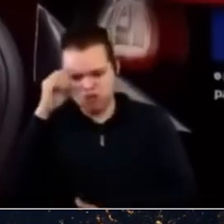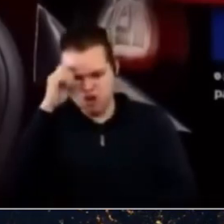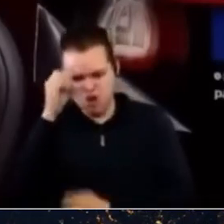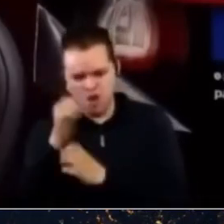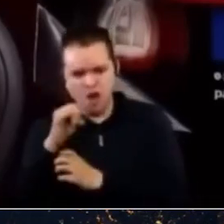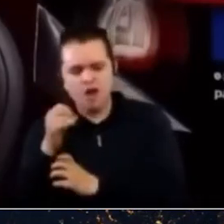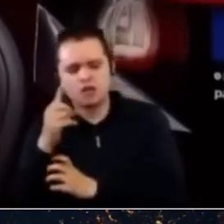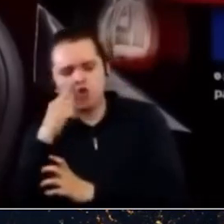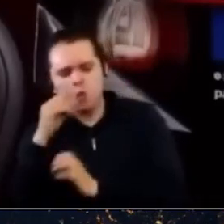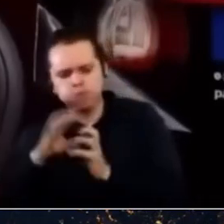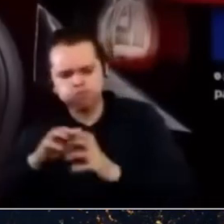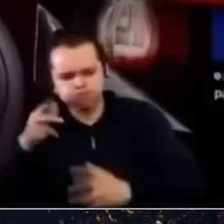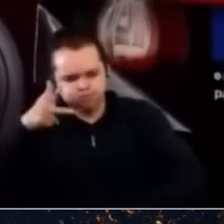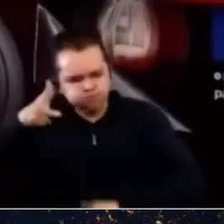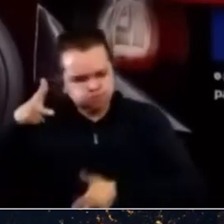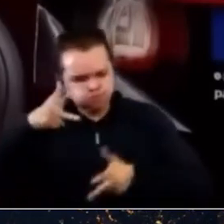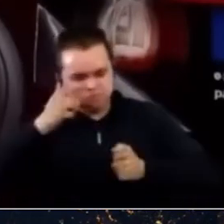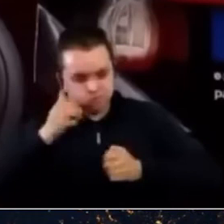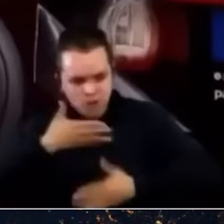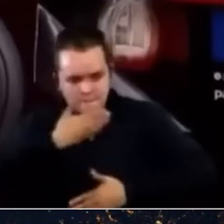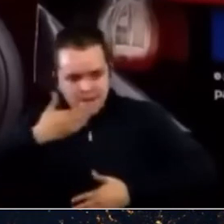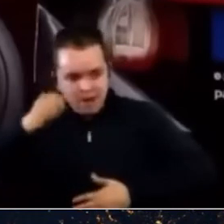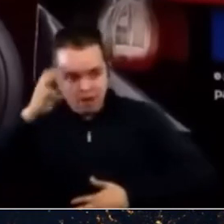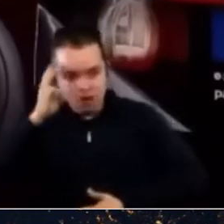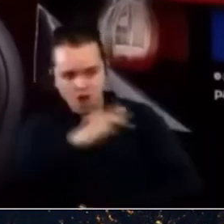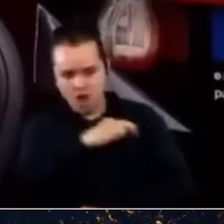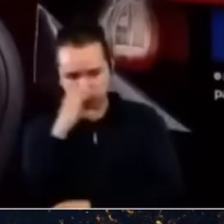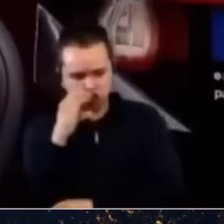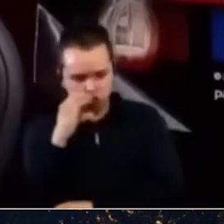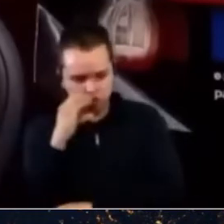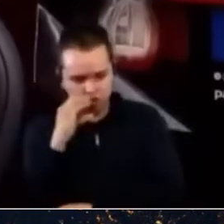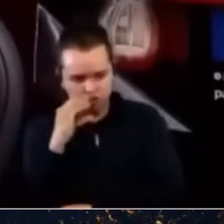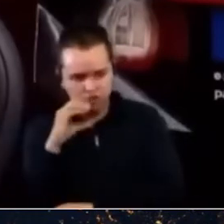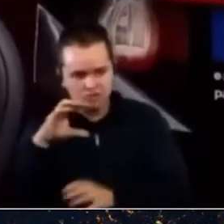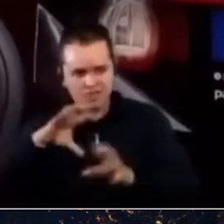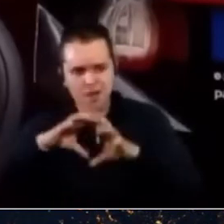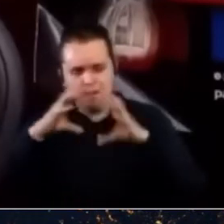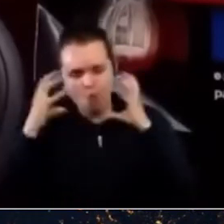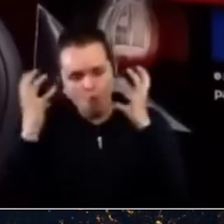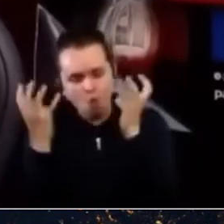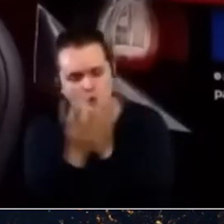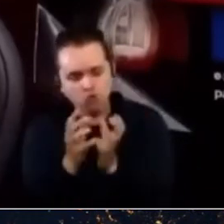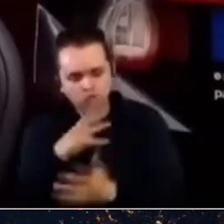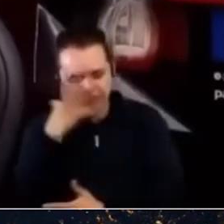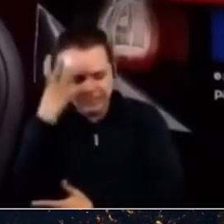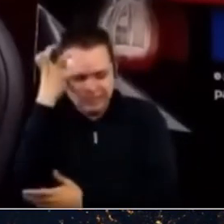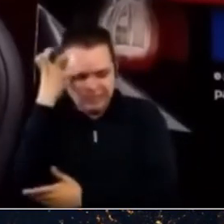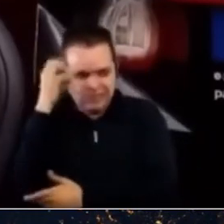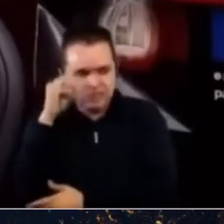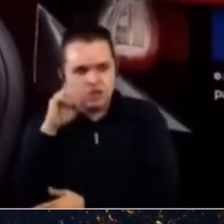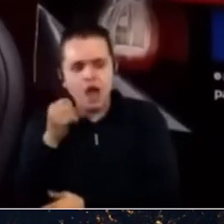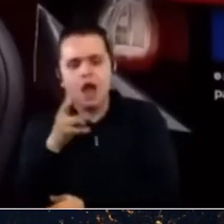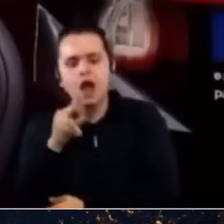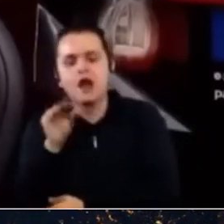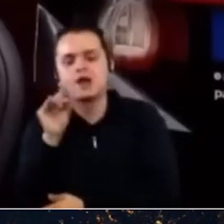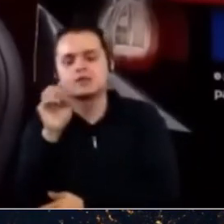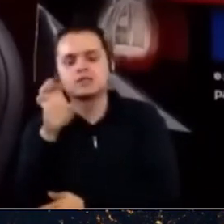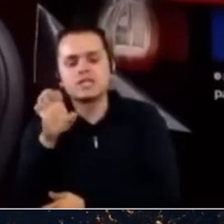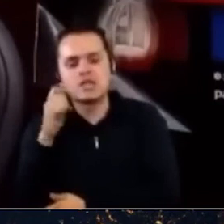operación militar más grande de la historia, no de Colombia, del mundo, que fue la operación